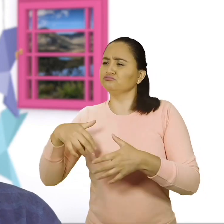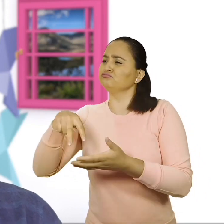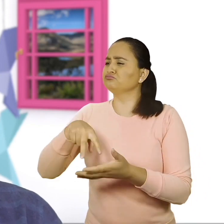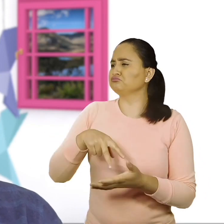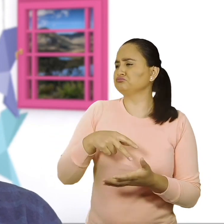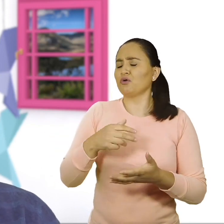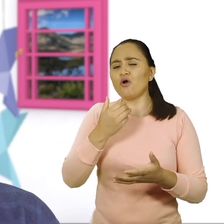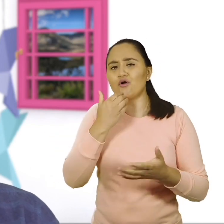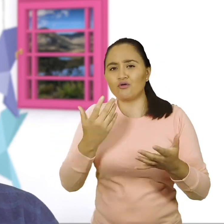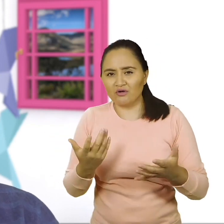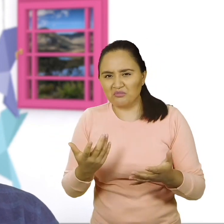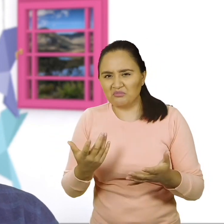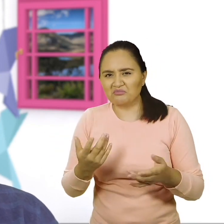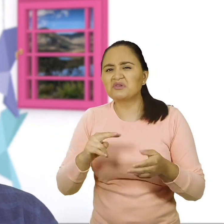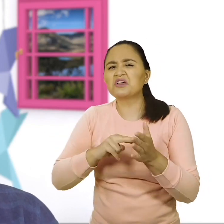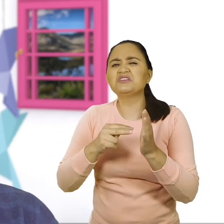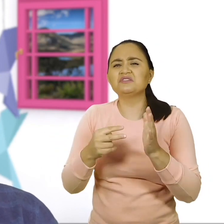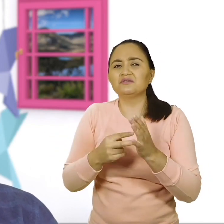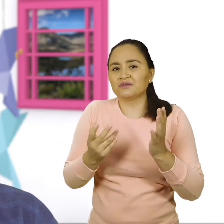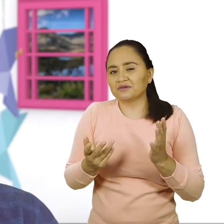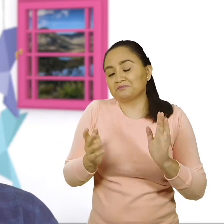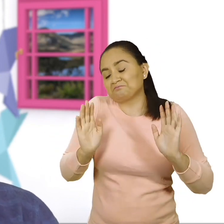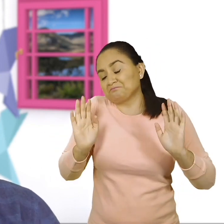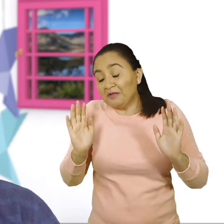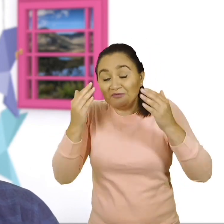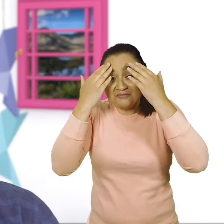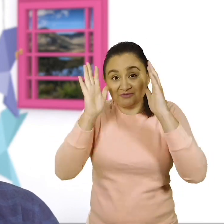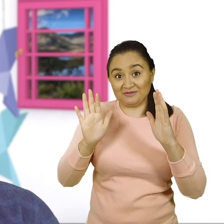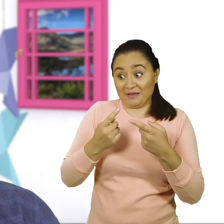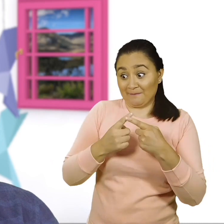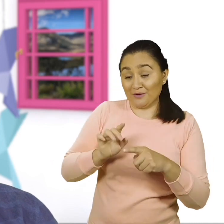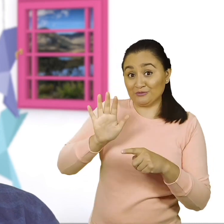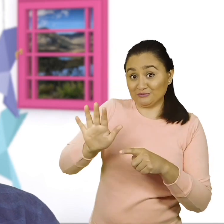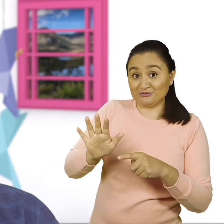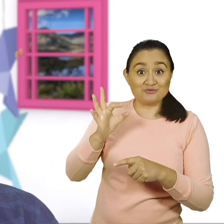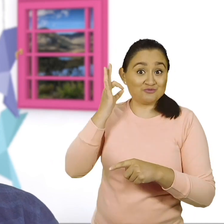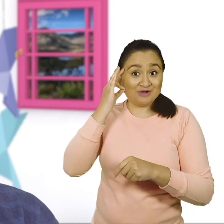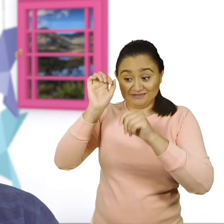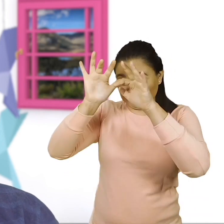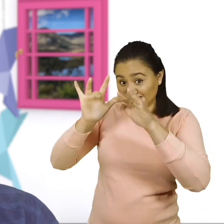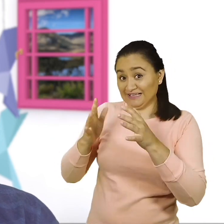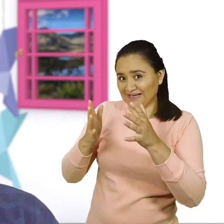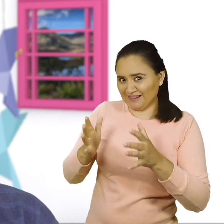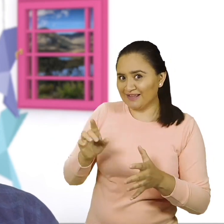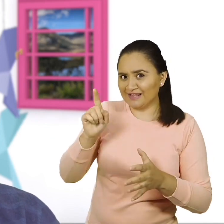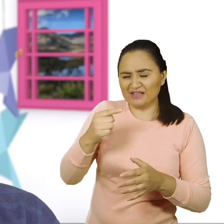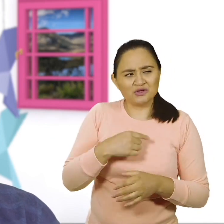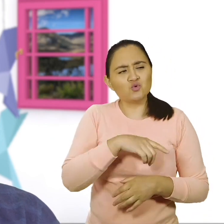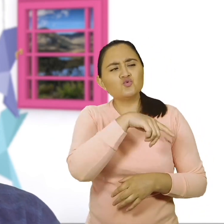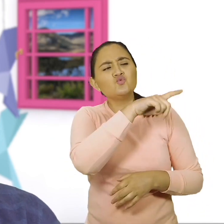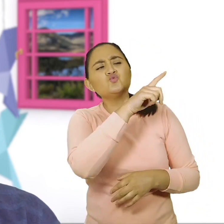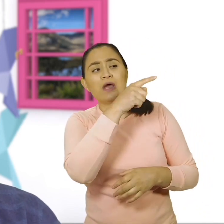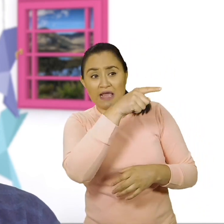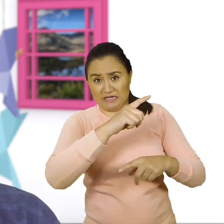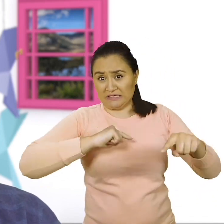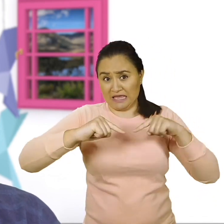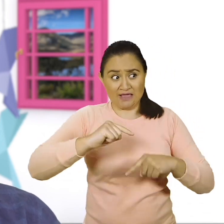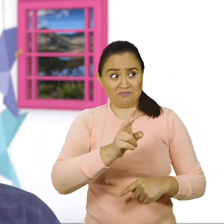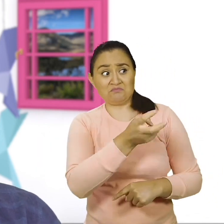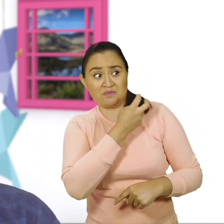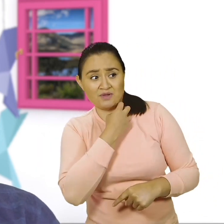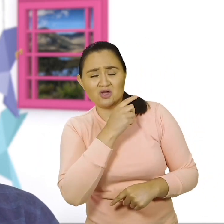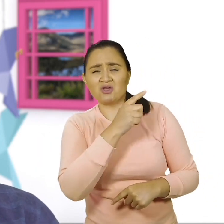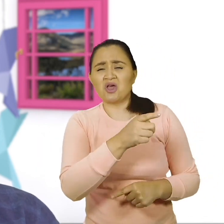¿Tarantantán? Nunca ha explicado lo que eso significa. No obstante, cuenta su secretaria que Vladimiro está lleno de frases sin